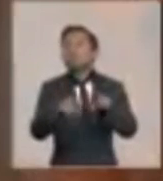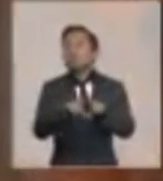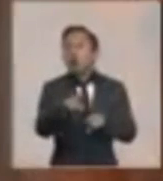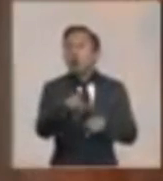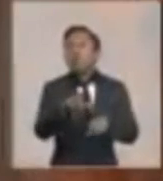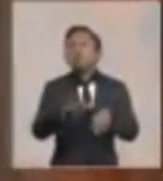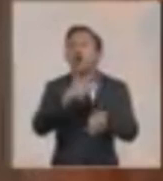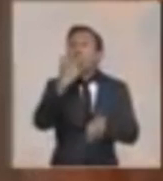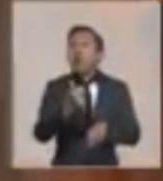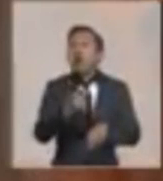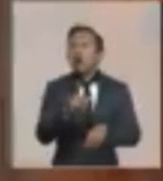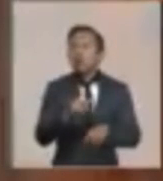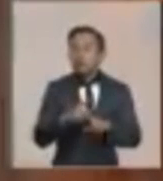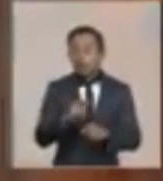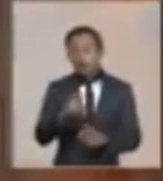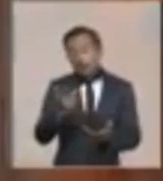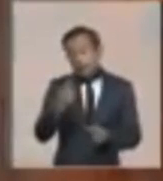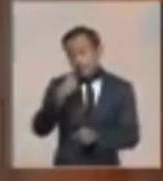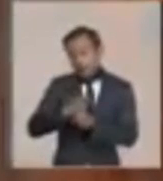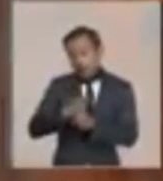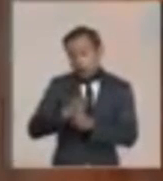propia identidad. Porque